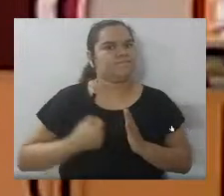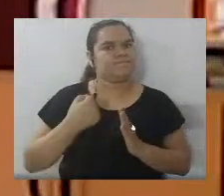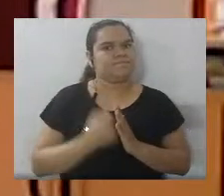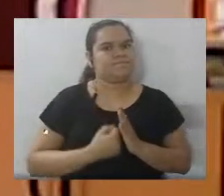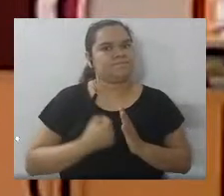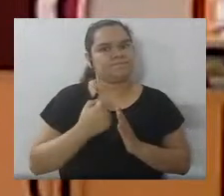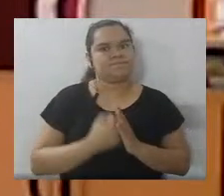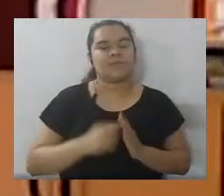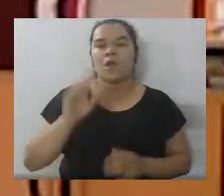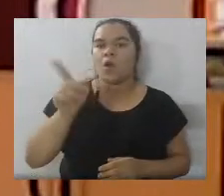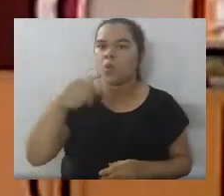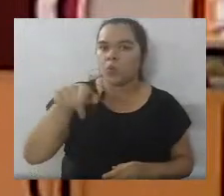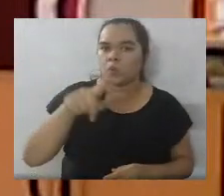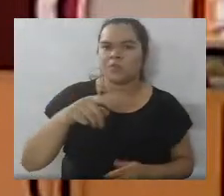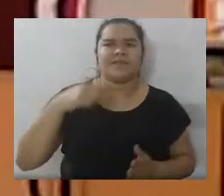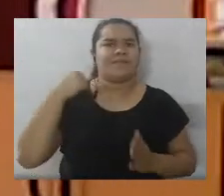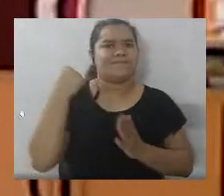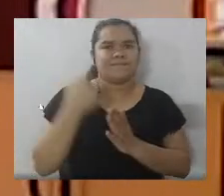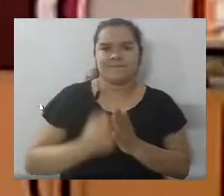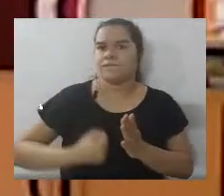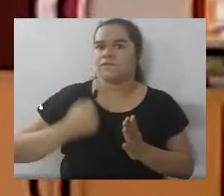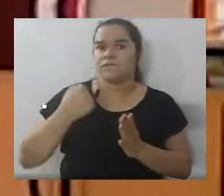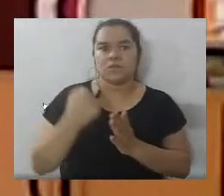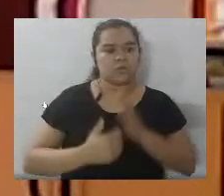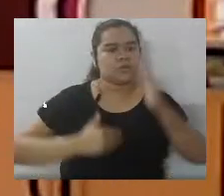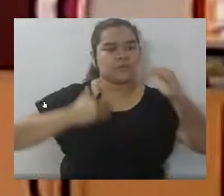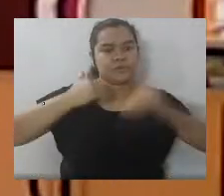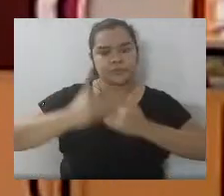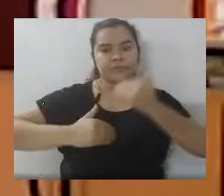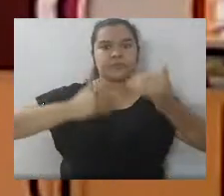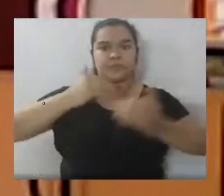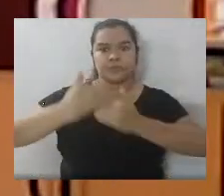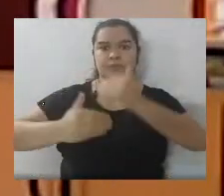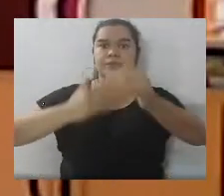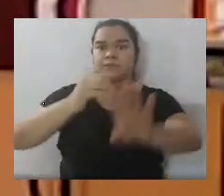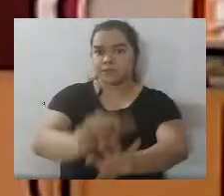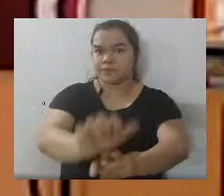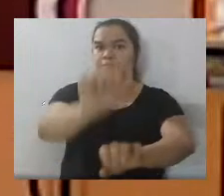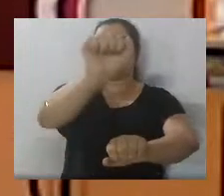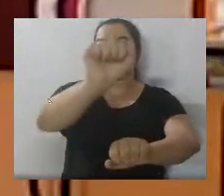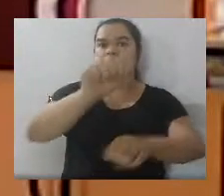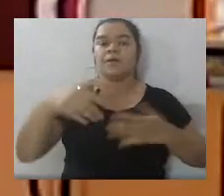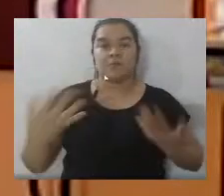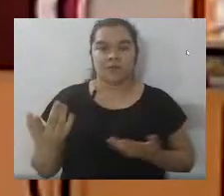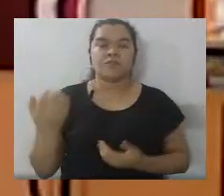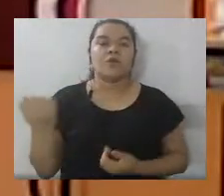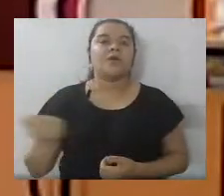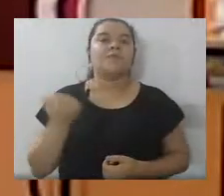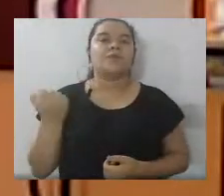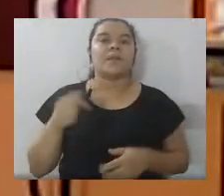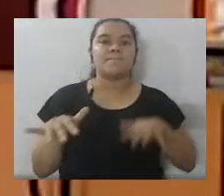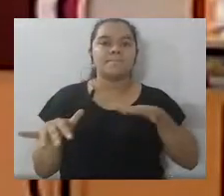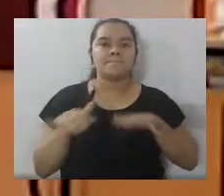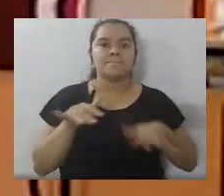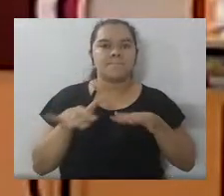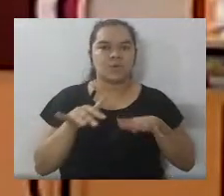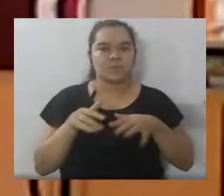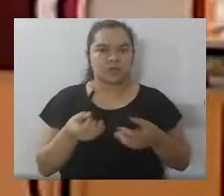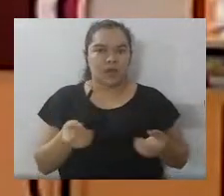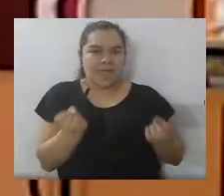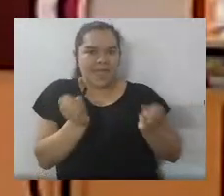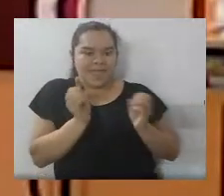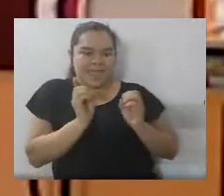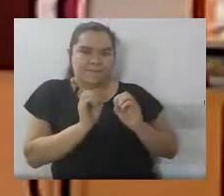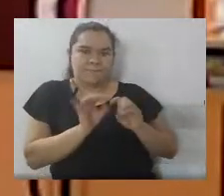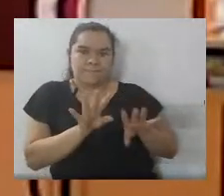que poner mucho de sí mismo para poder avanzar y progresar en la carrera. Y en esto es importante que ustedes al entrar en la universidad